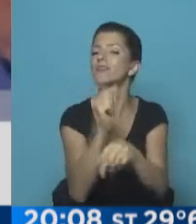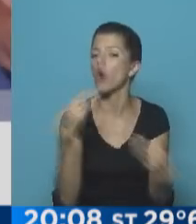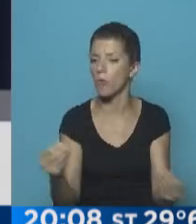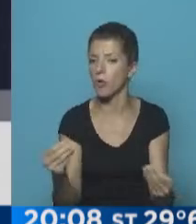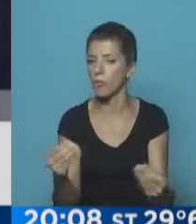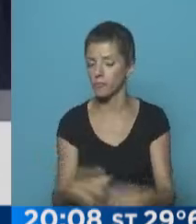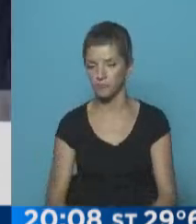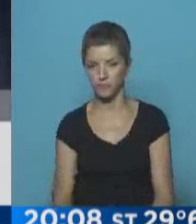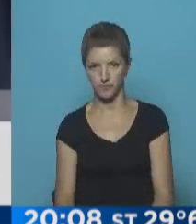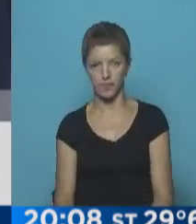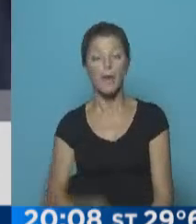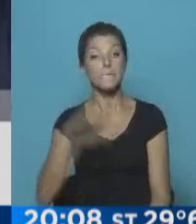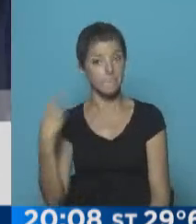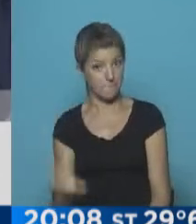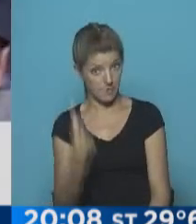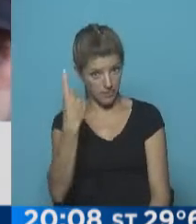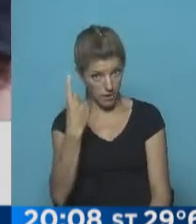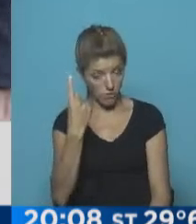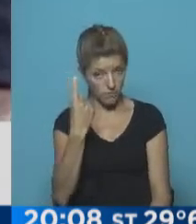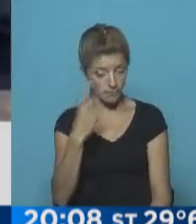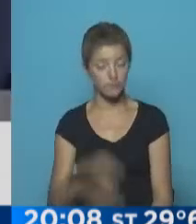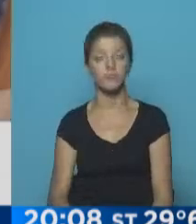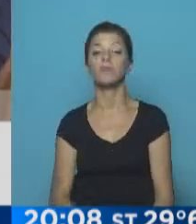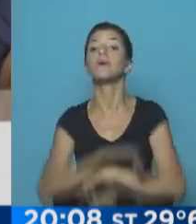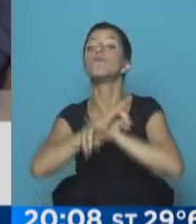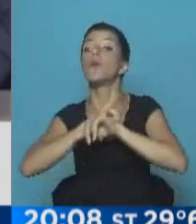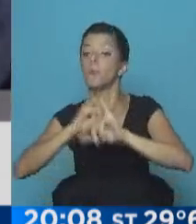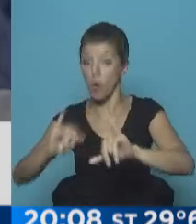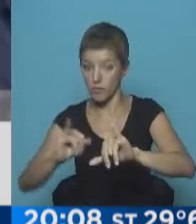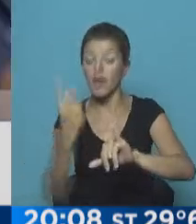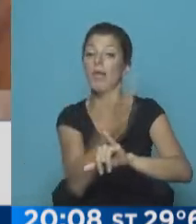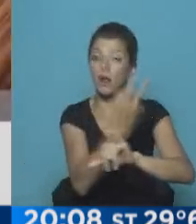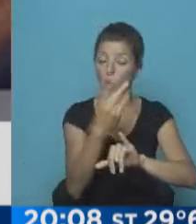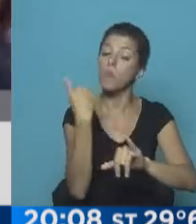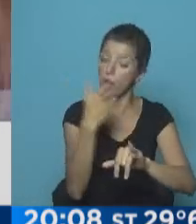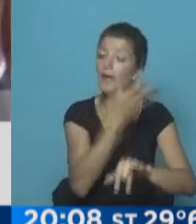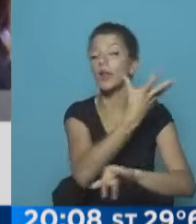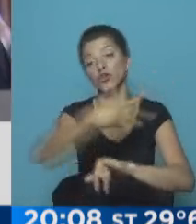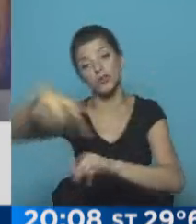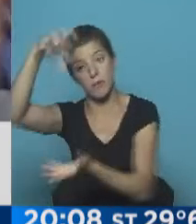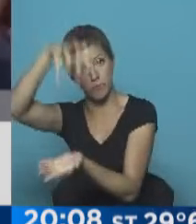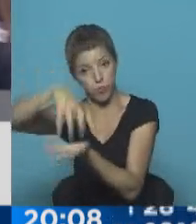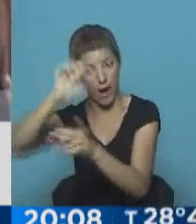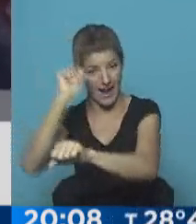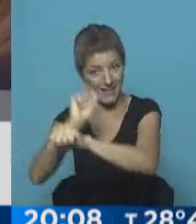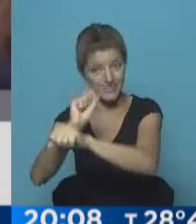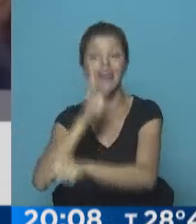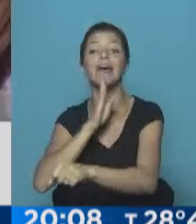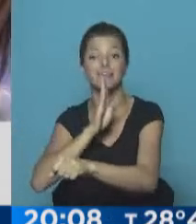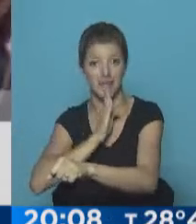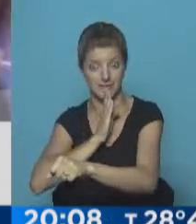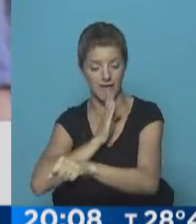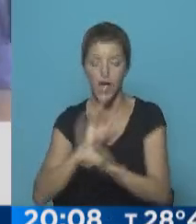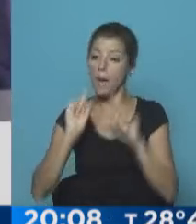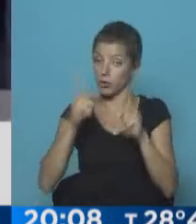principio, atinadamente, les informó que probablemente vayan al penal de Ezeiza, y por supuesto eso depende